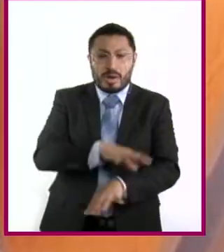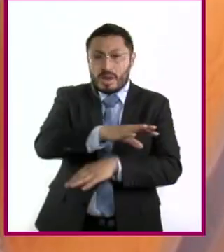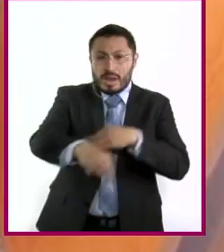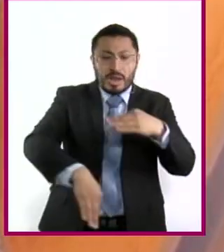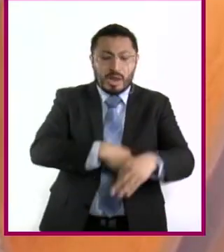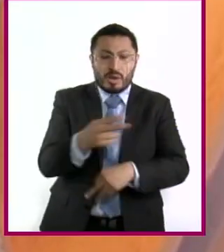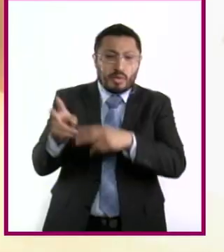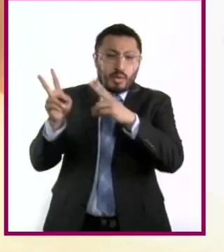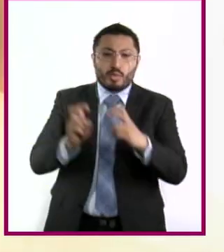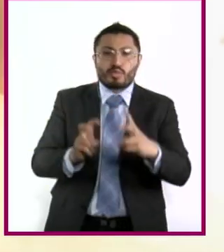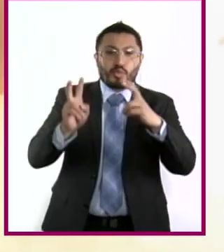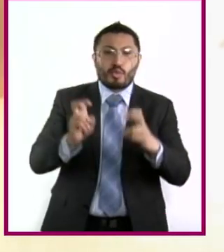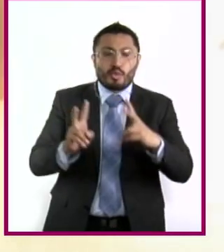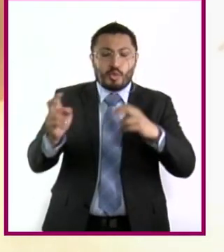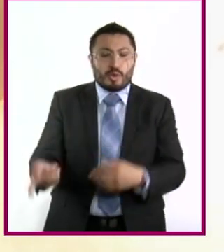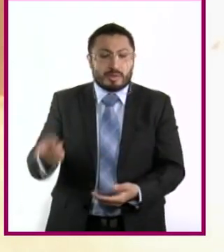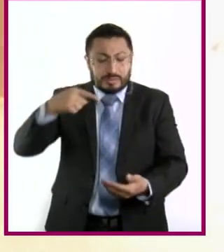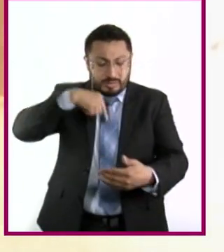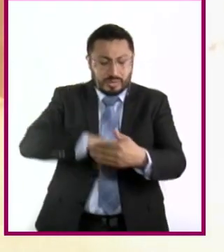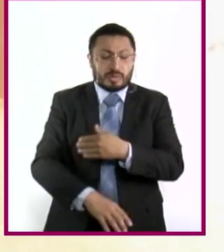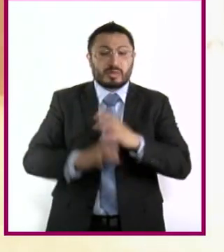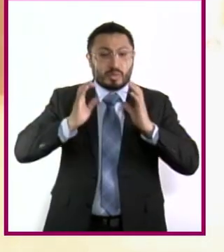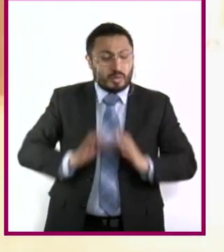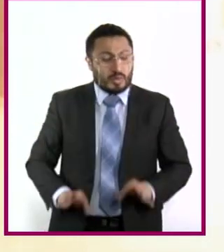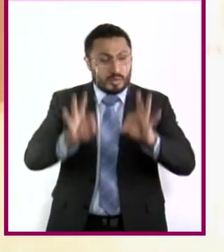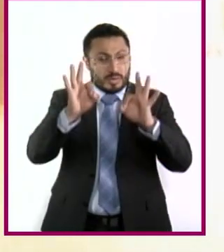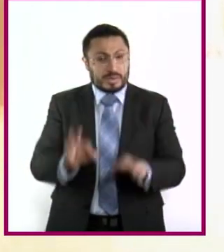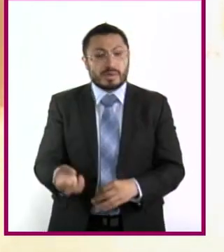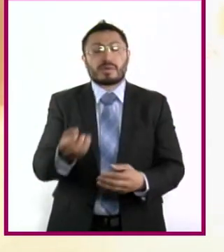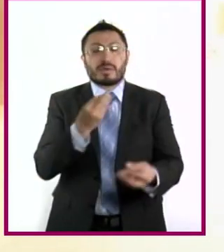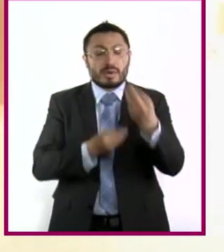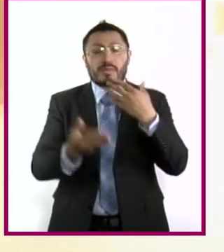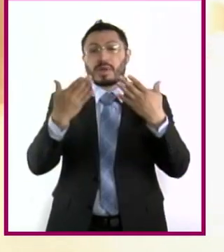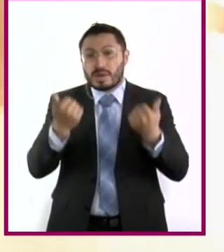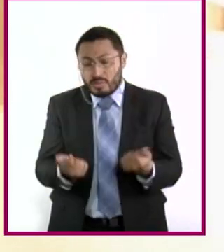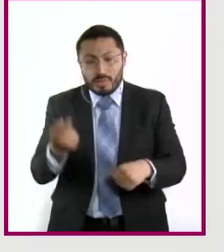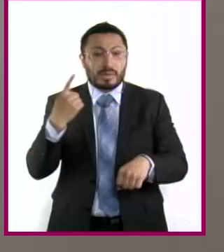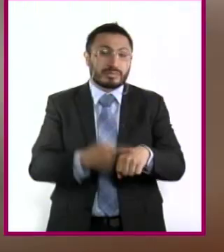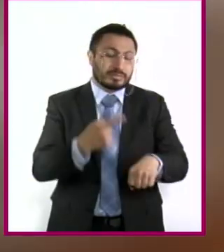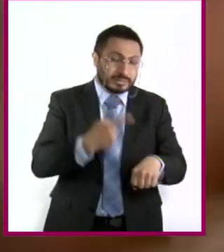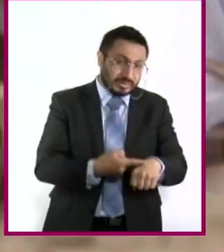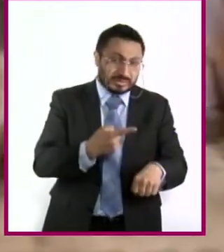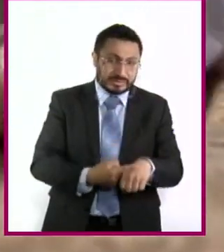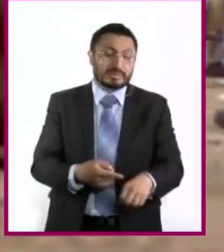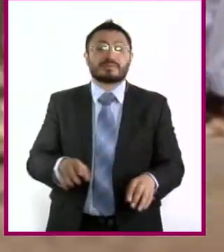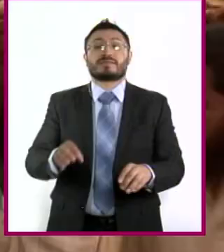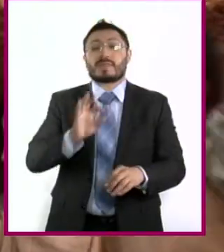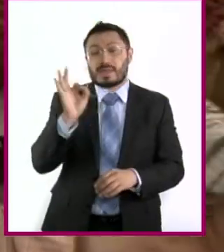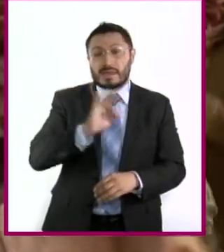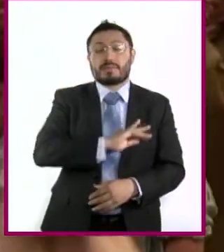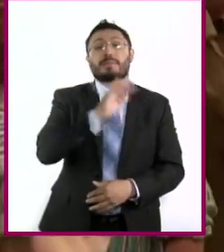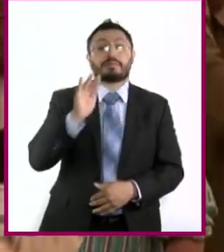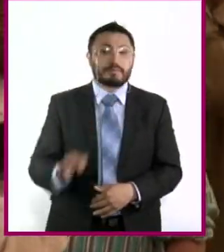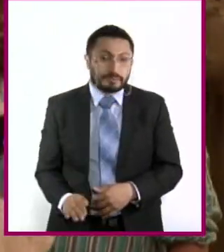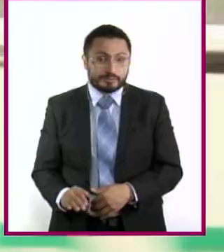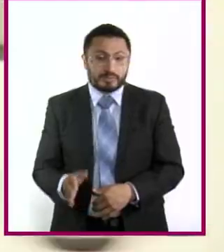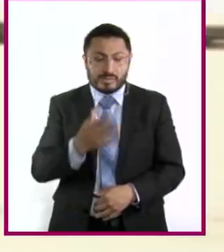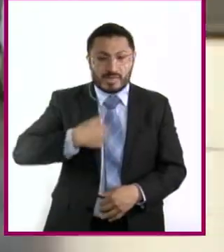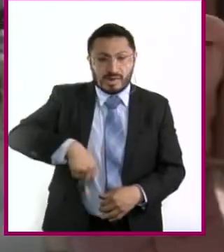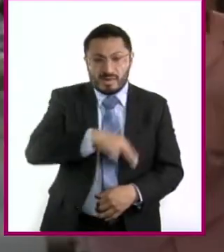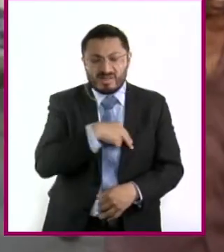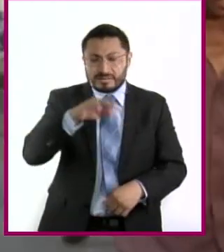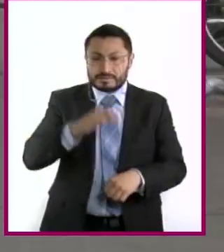los nutrientes que necesitamos. Sin alimentos, enfermamos, se medra nuestro desarrollo o morimos. Somos más que